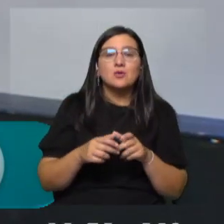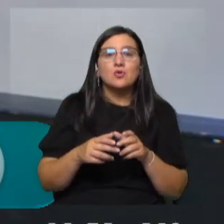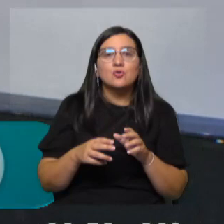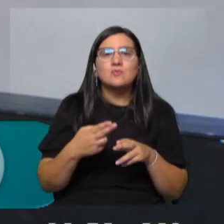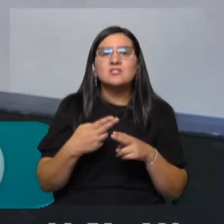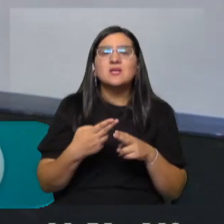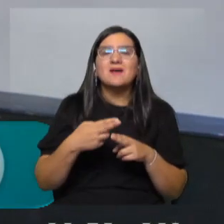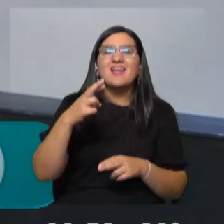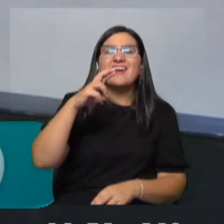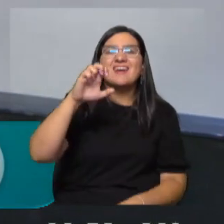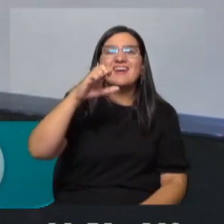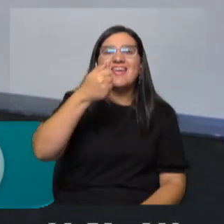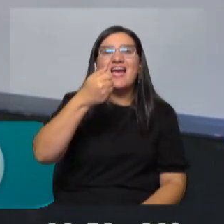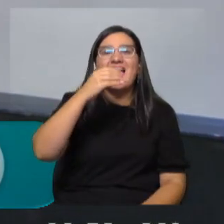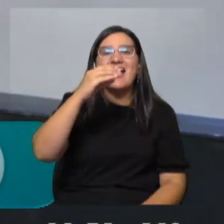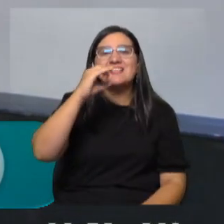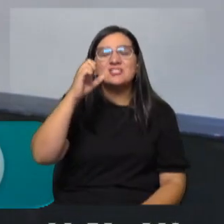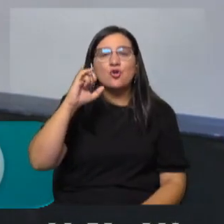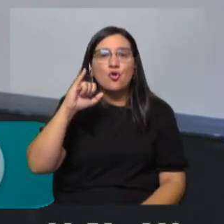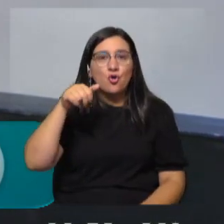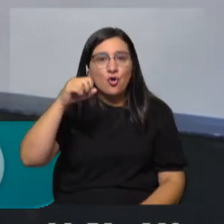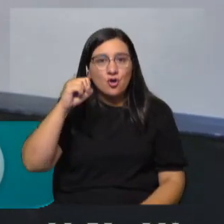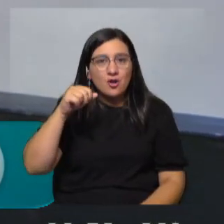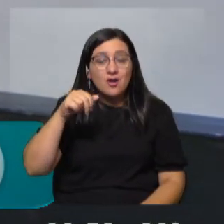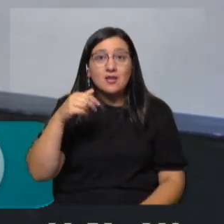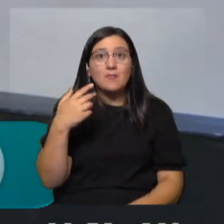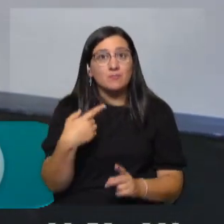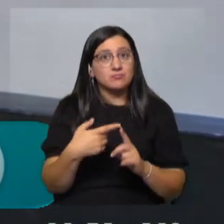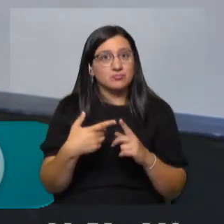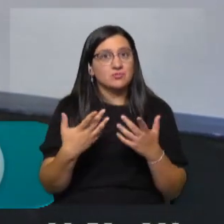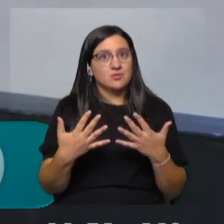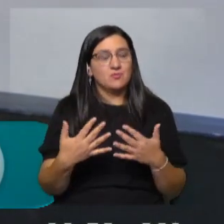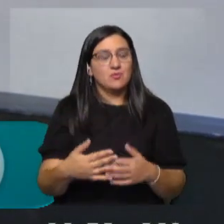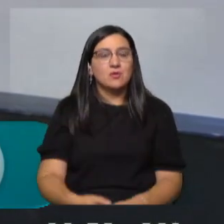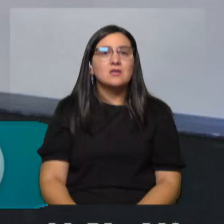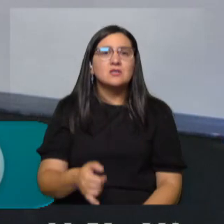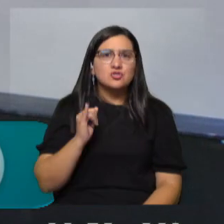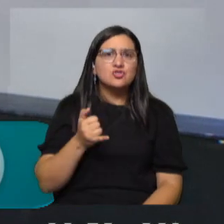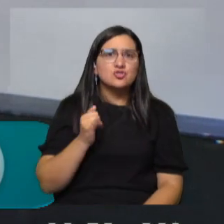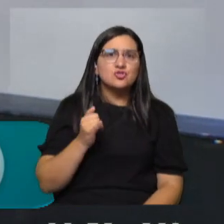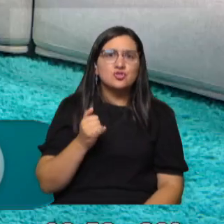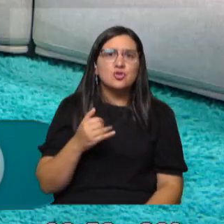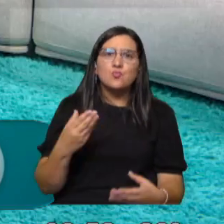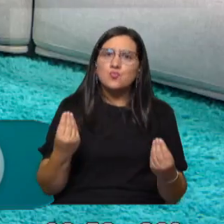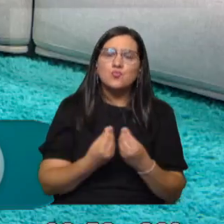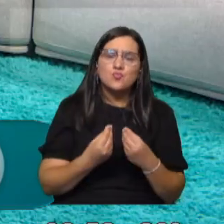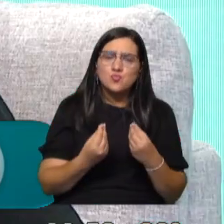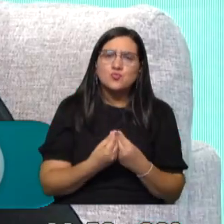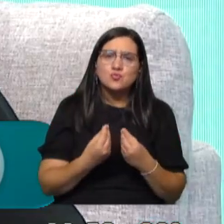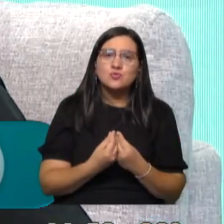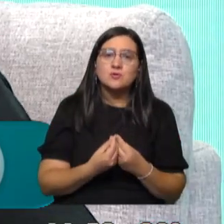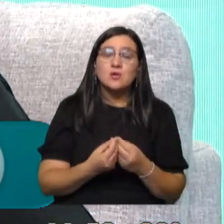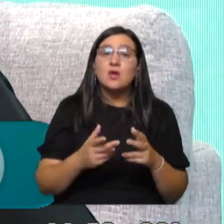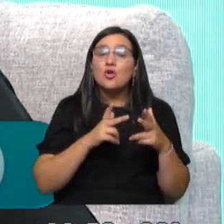hacen las reacciones. Sí, reaccionando. Que también están bastante positivos, ¿eh? Sí, sí. Reviews, también reacciones. Lo que